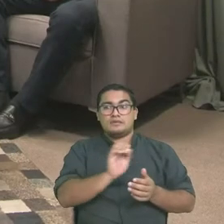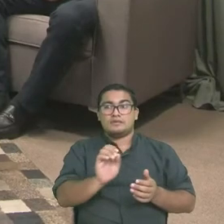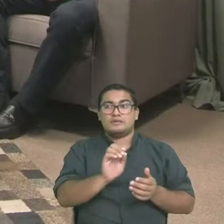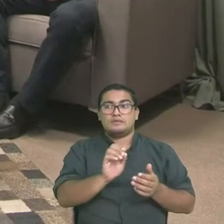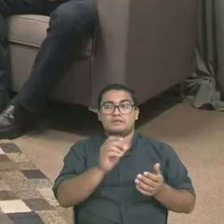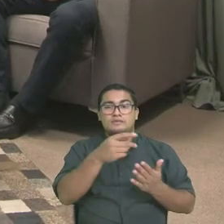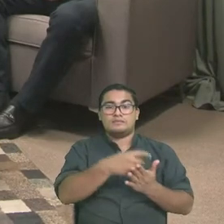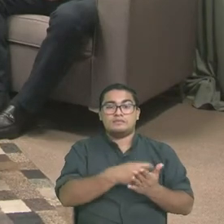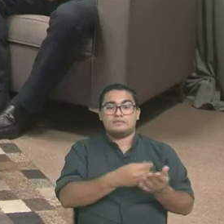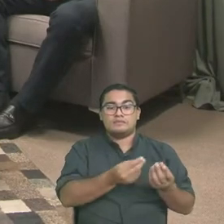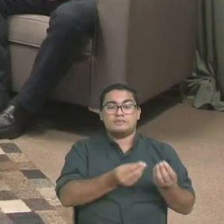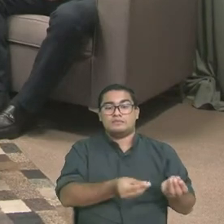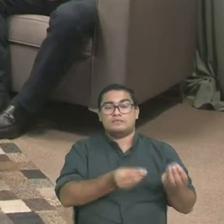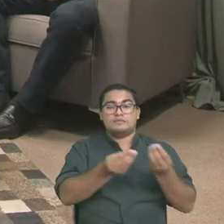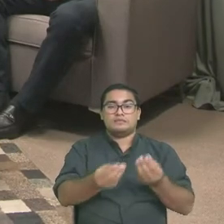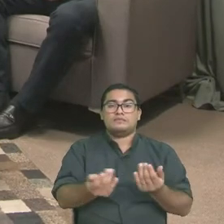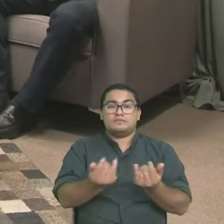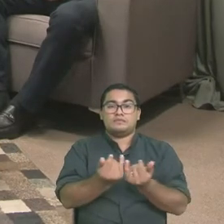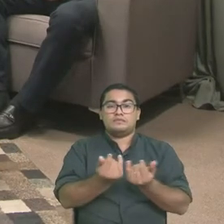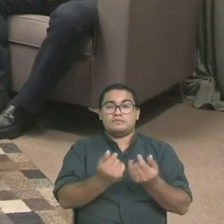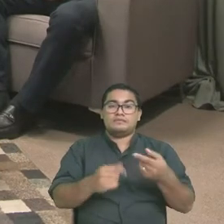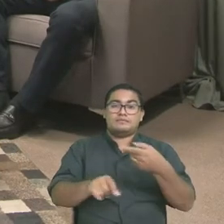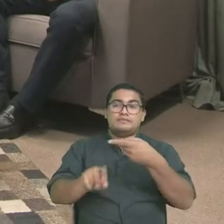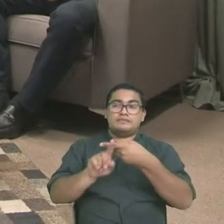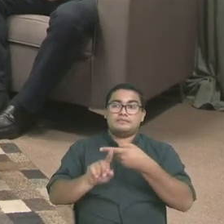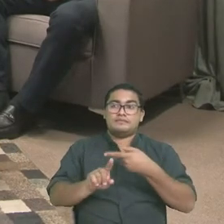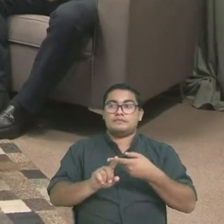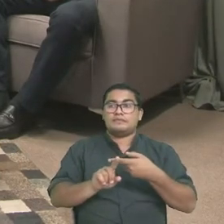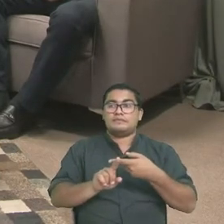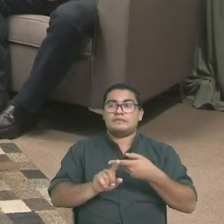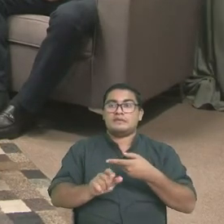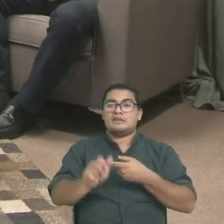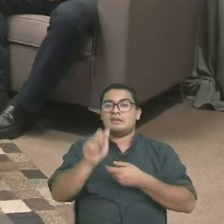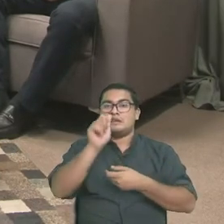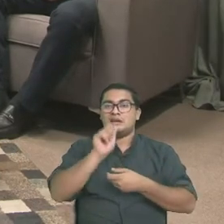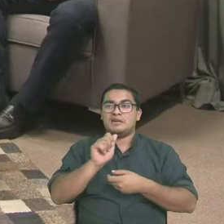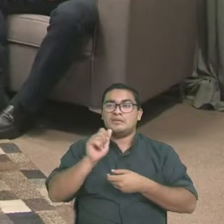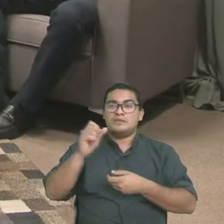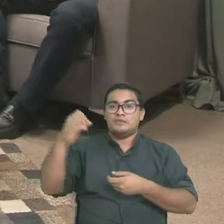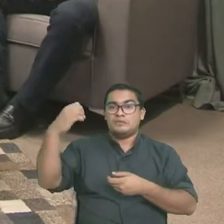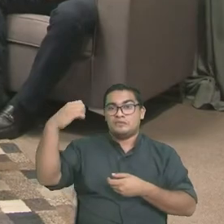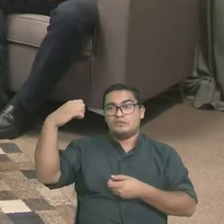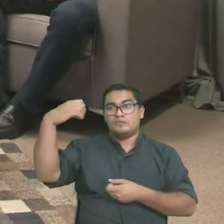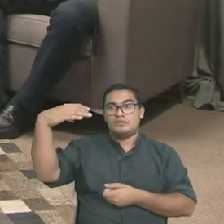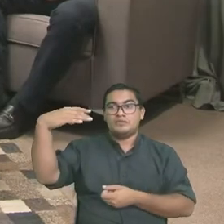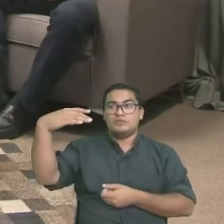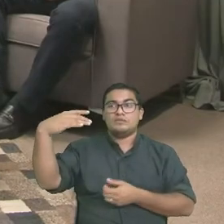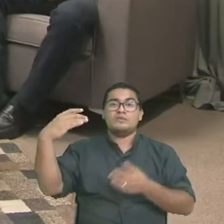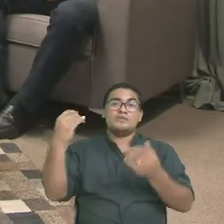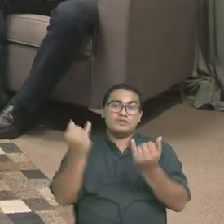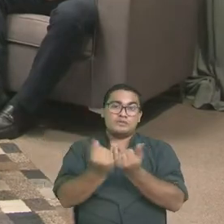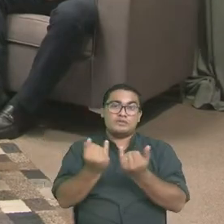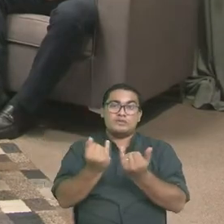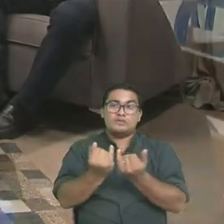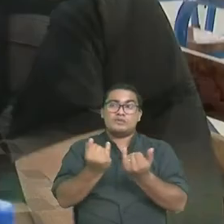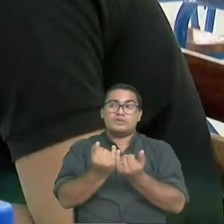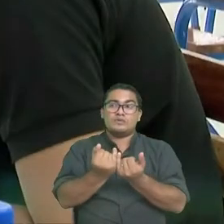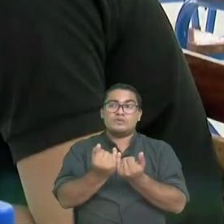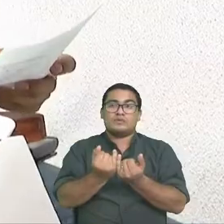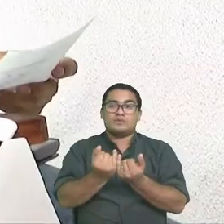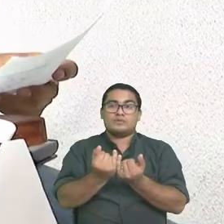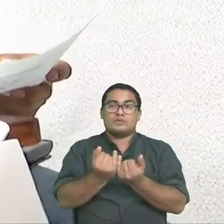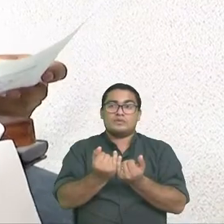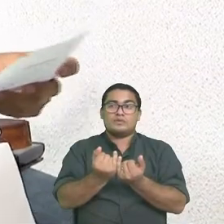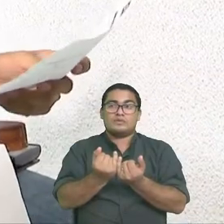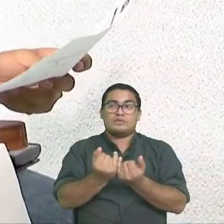asignación constitucional, sino que le tenés que sumar el agua y la luz, que también se cubre en directo del presupuesto